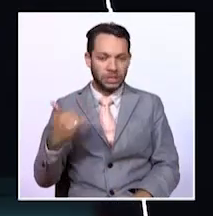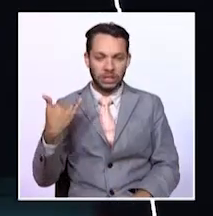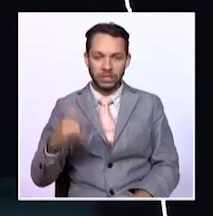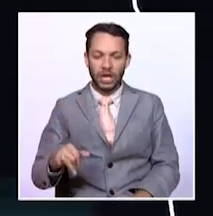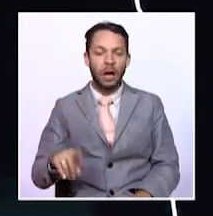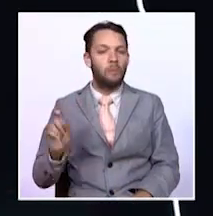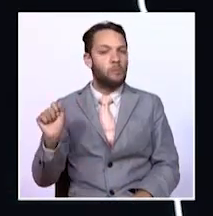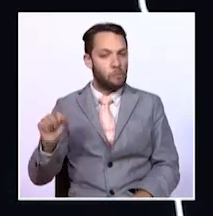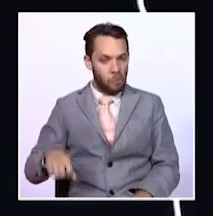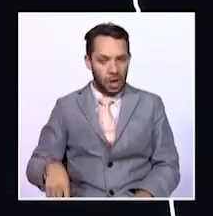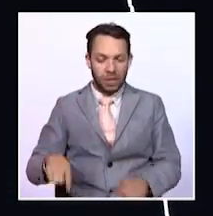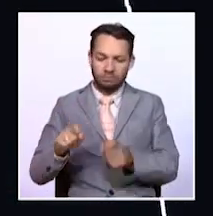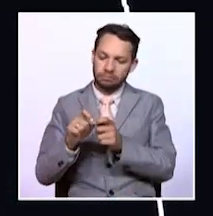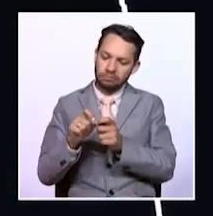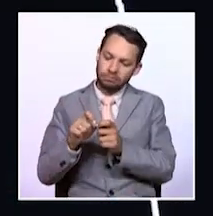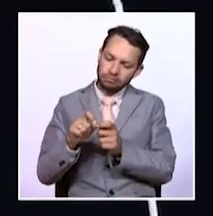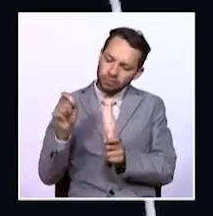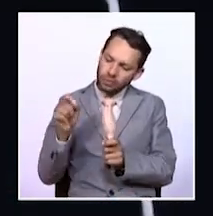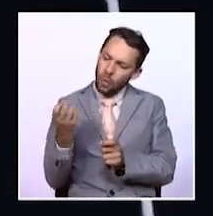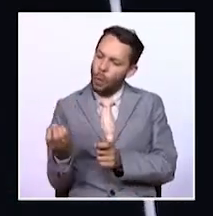medimos